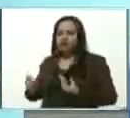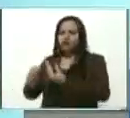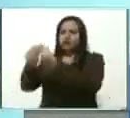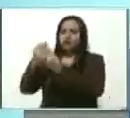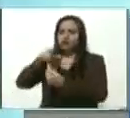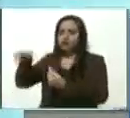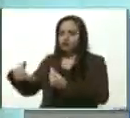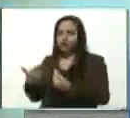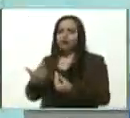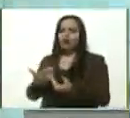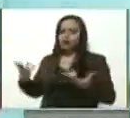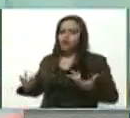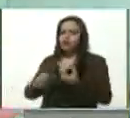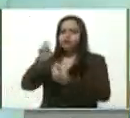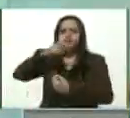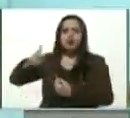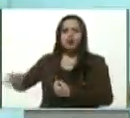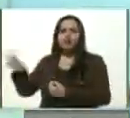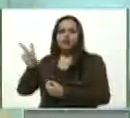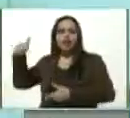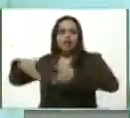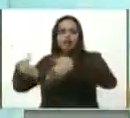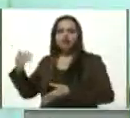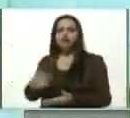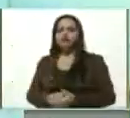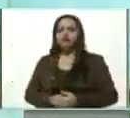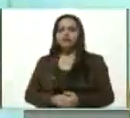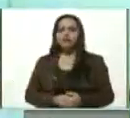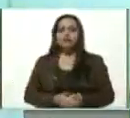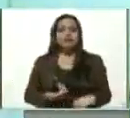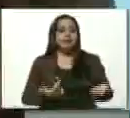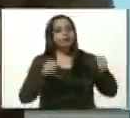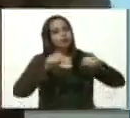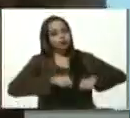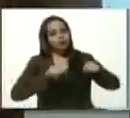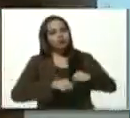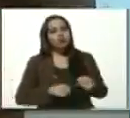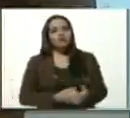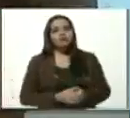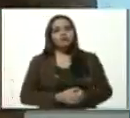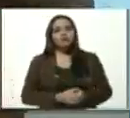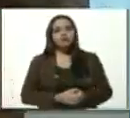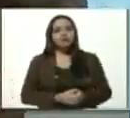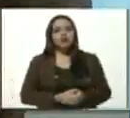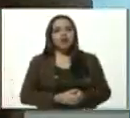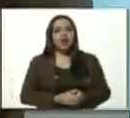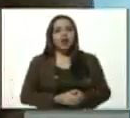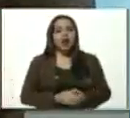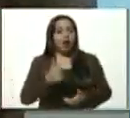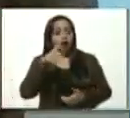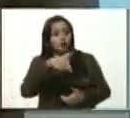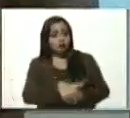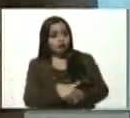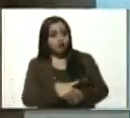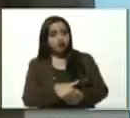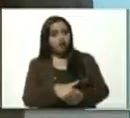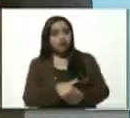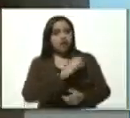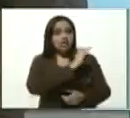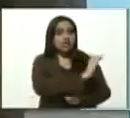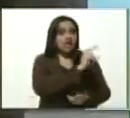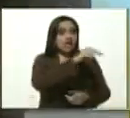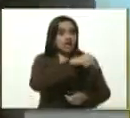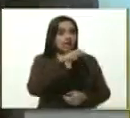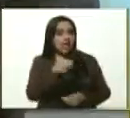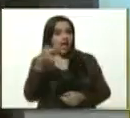ustedes le hacen al pueblo venezolano en las elecciones? Así es, fíjense, el ente rector de todo el proceso electoral es